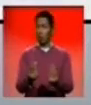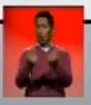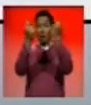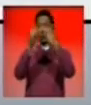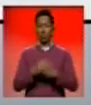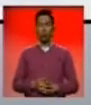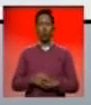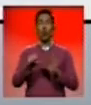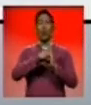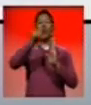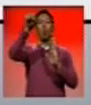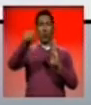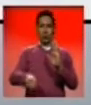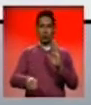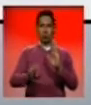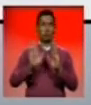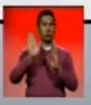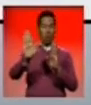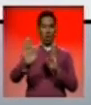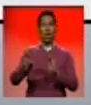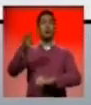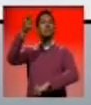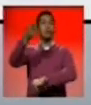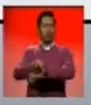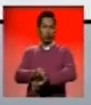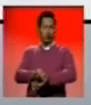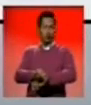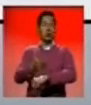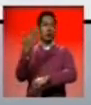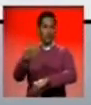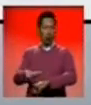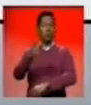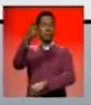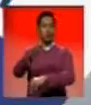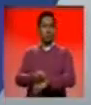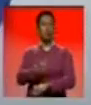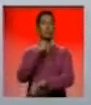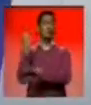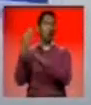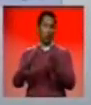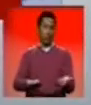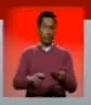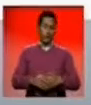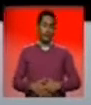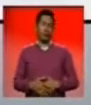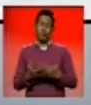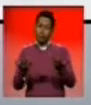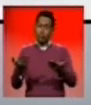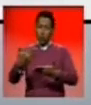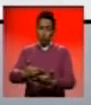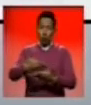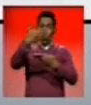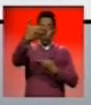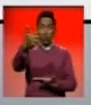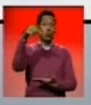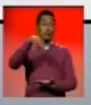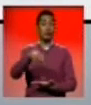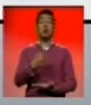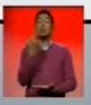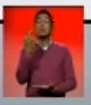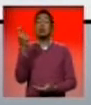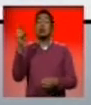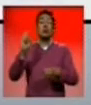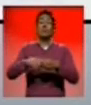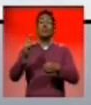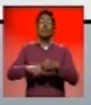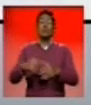por el juez de último domicilio que el desaparecido haya tenido en el Ecuador, por lo que el documento habilitante para registrar el